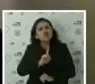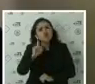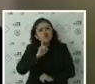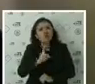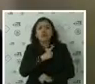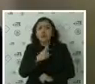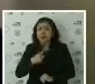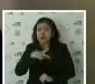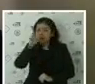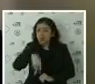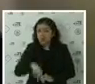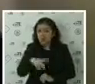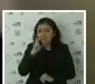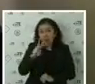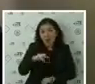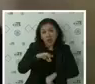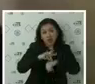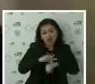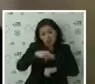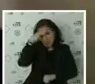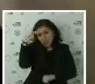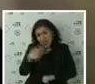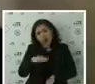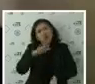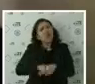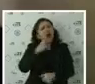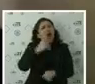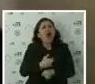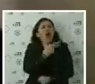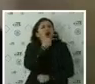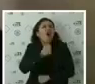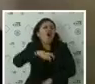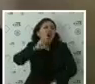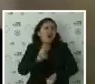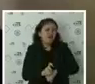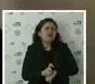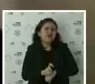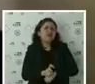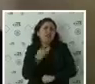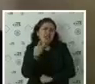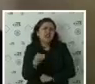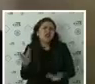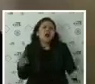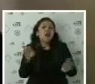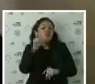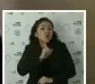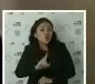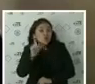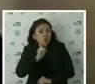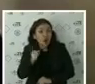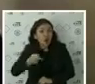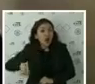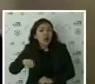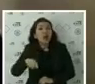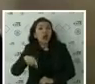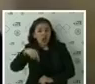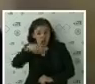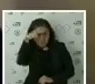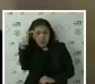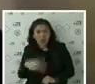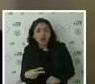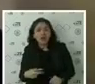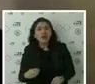hay que aceptarlo. México es un país muy machista y pues las mujeres en